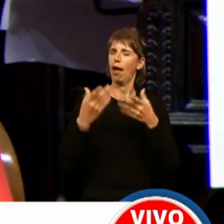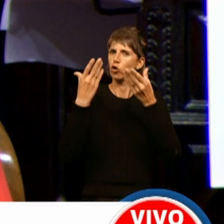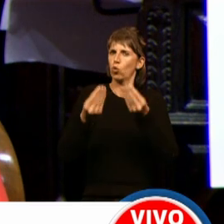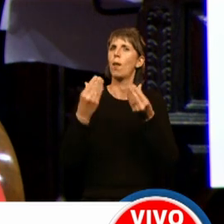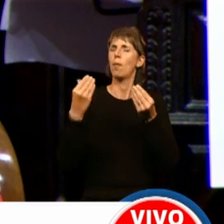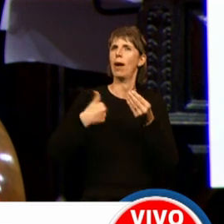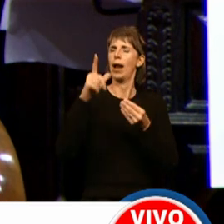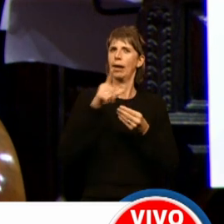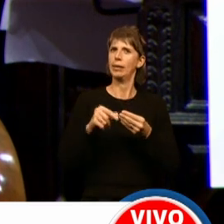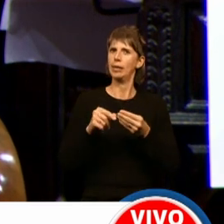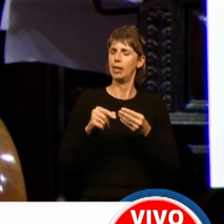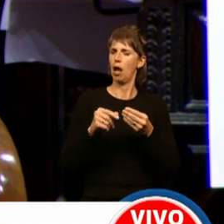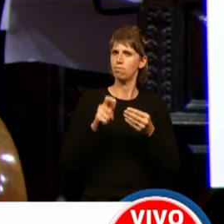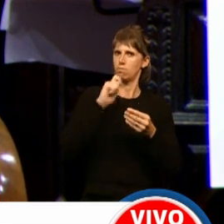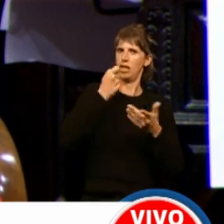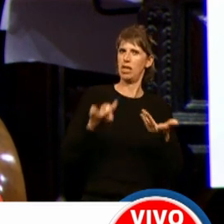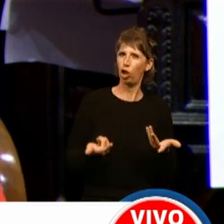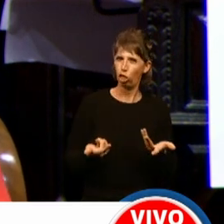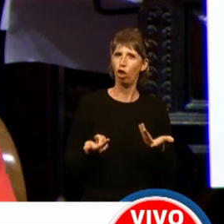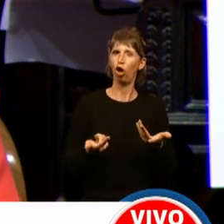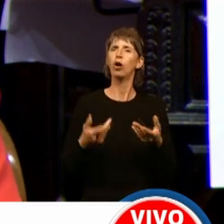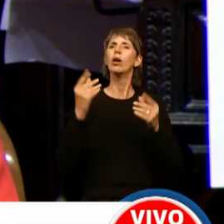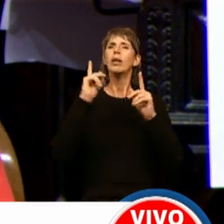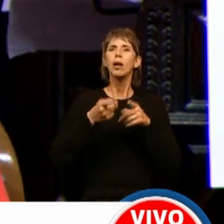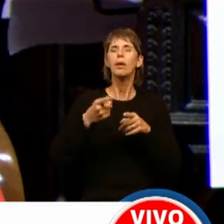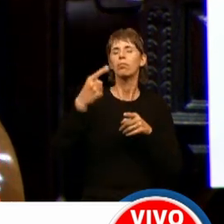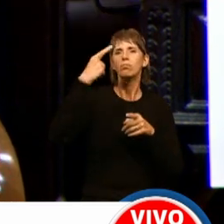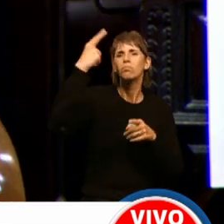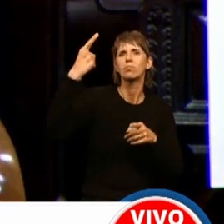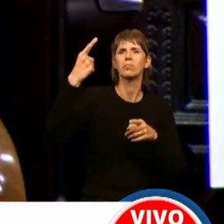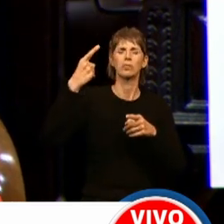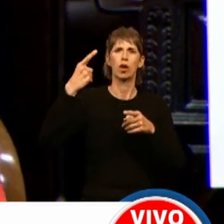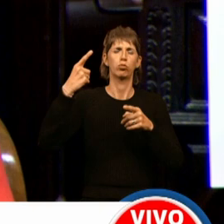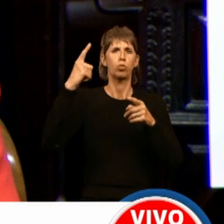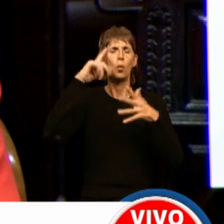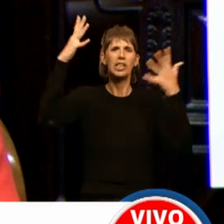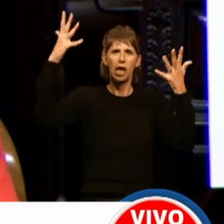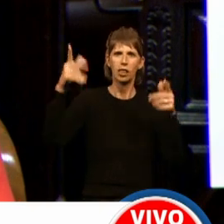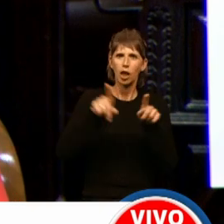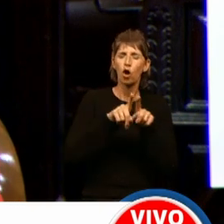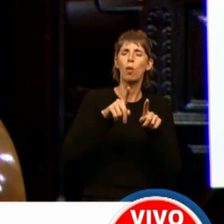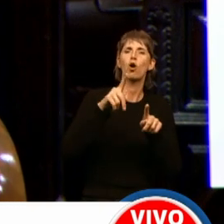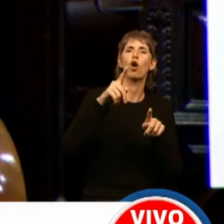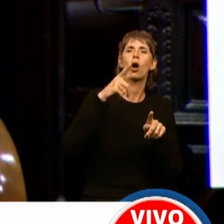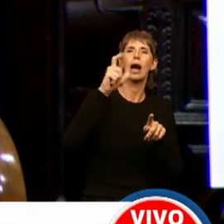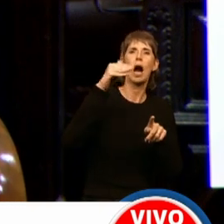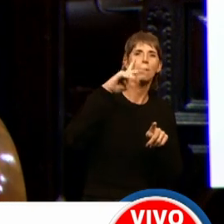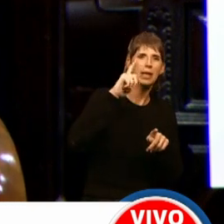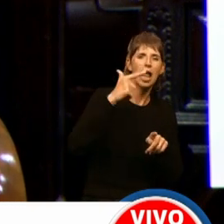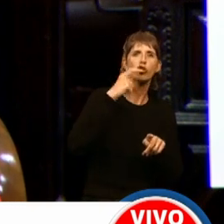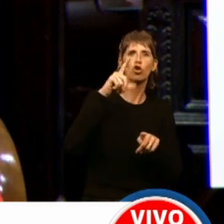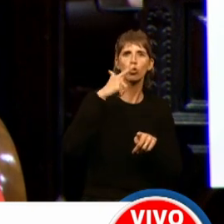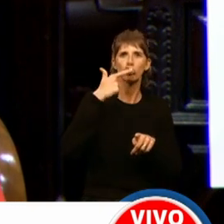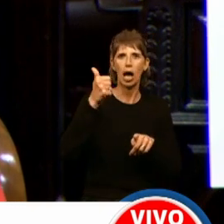si tenemos mentes brillantes como la de marlene wáyar o camila sosa villada si podemos organizar el territorio